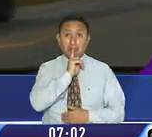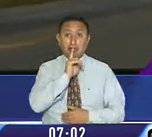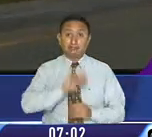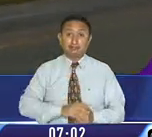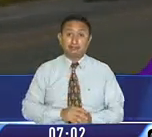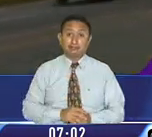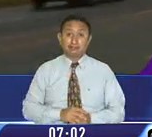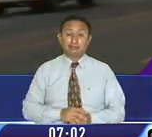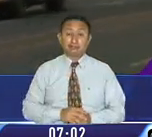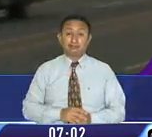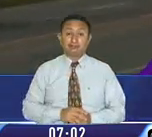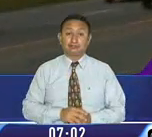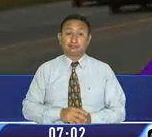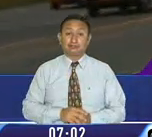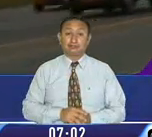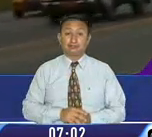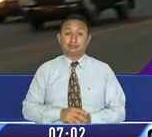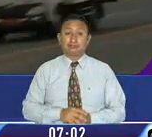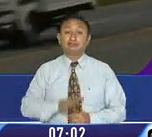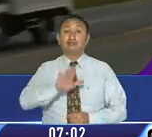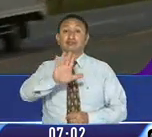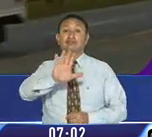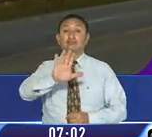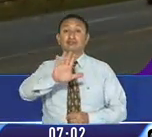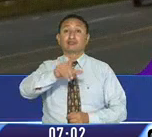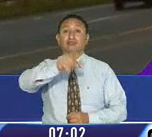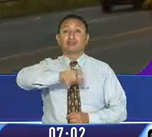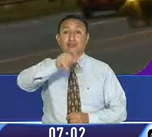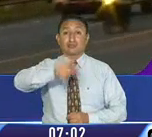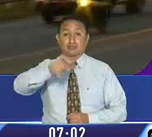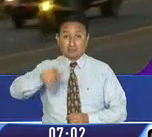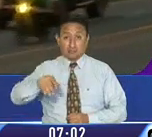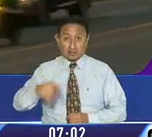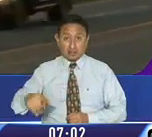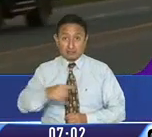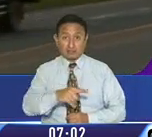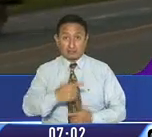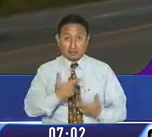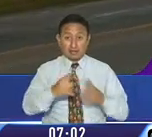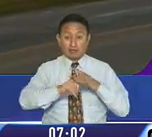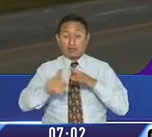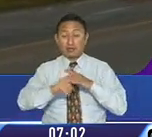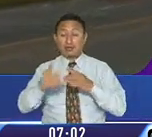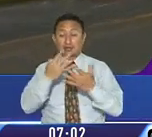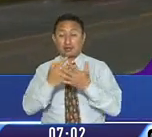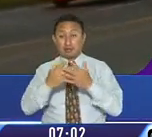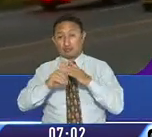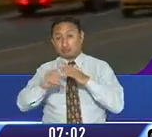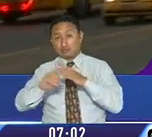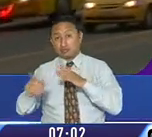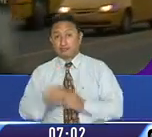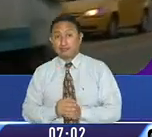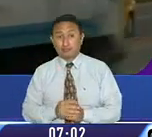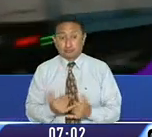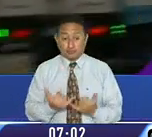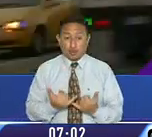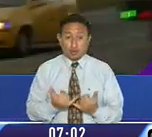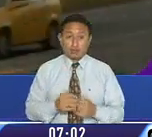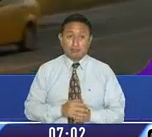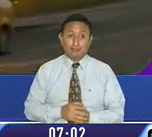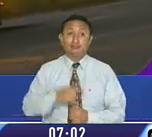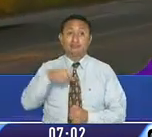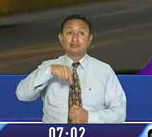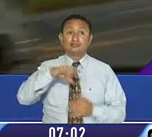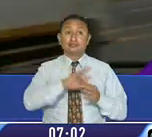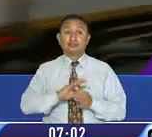el puerto principal. Cinco reos intentaron fugarse de las cárceles de Guayaquil. A esta hora de la mañana, amables televidentes,